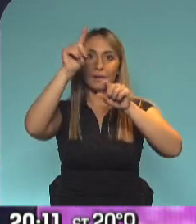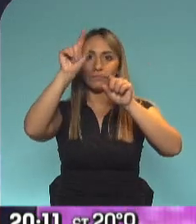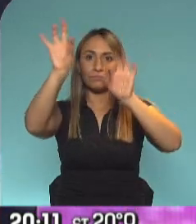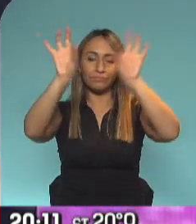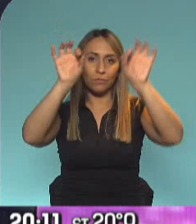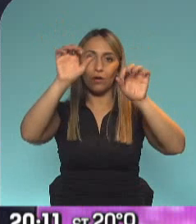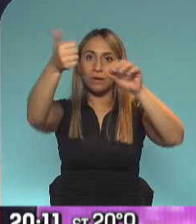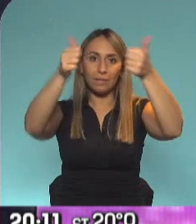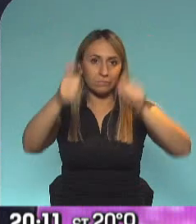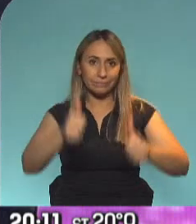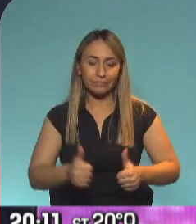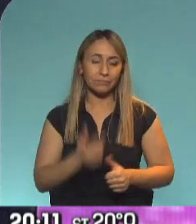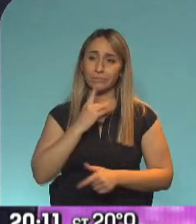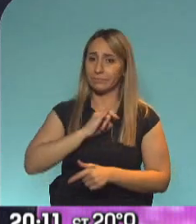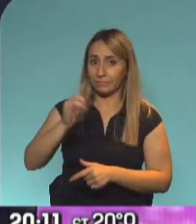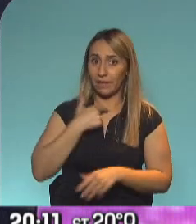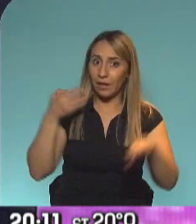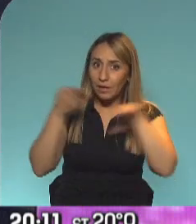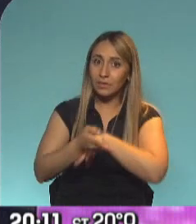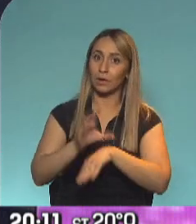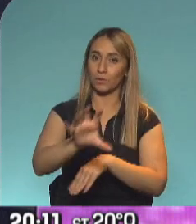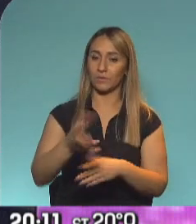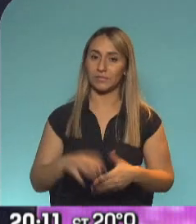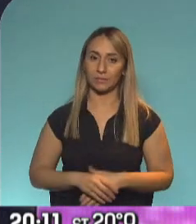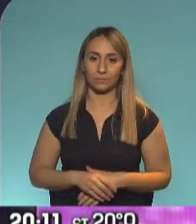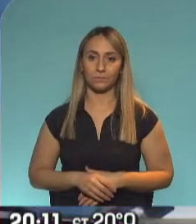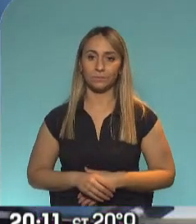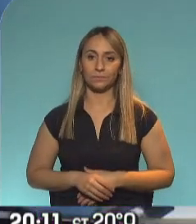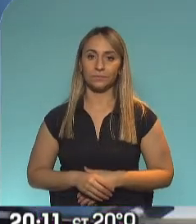no poder entrar a su provincia. Lo escuchamos al gobernador de Formosa.